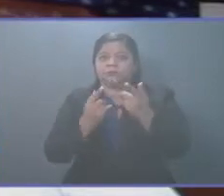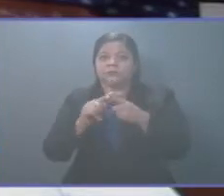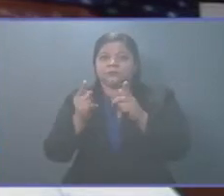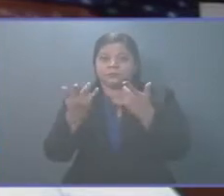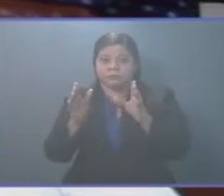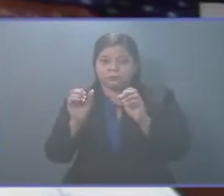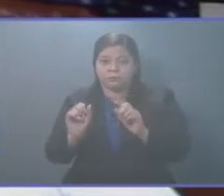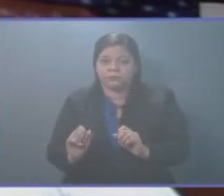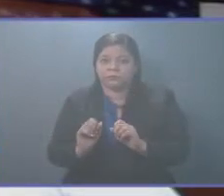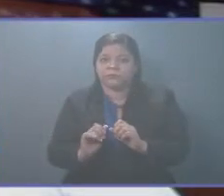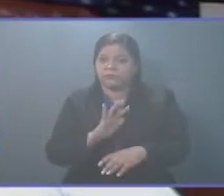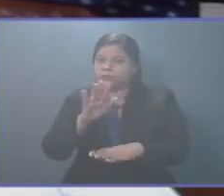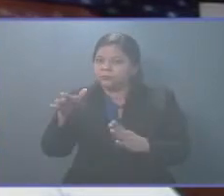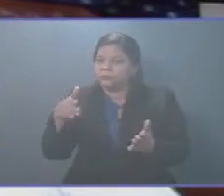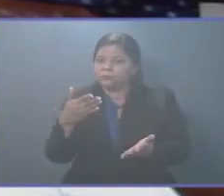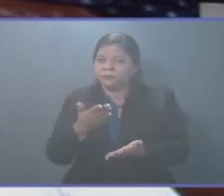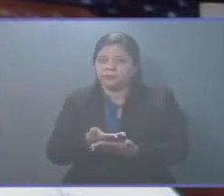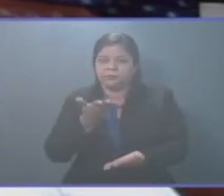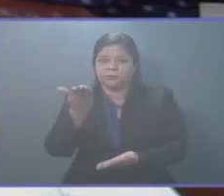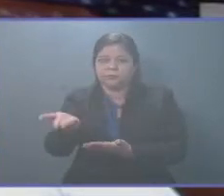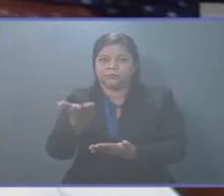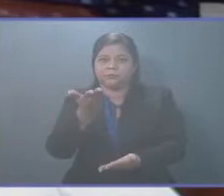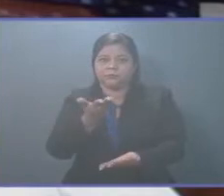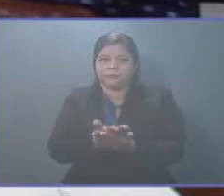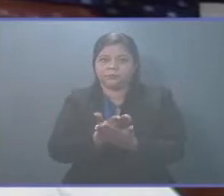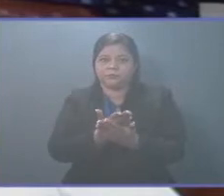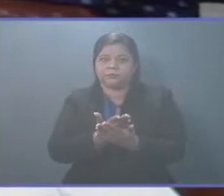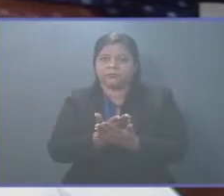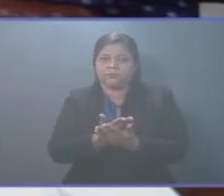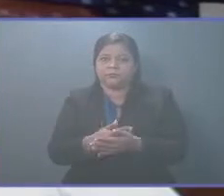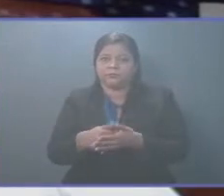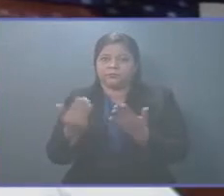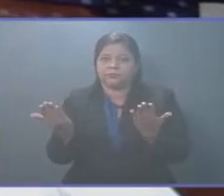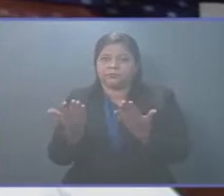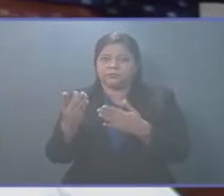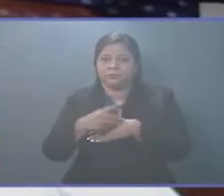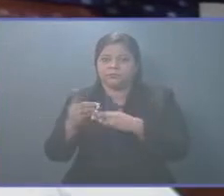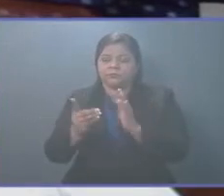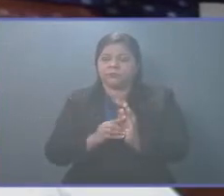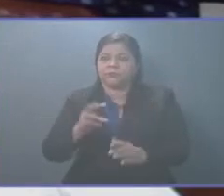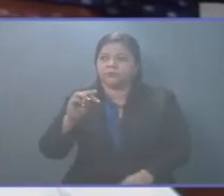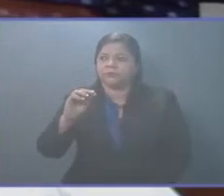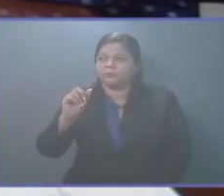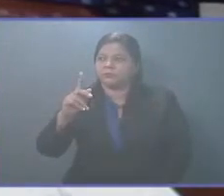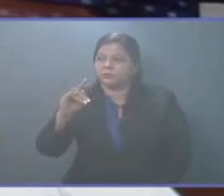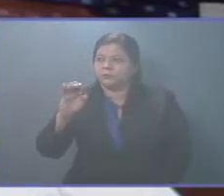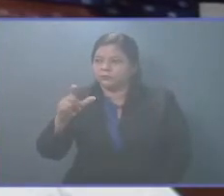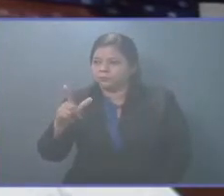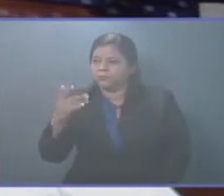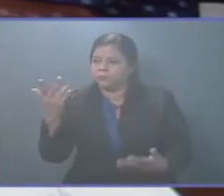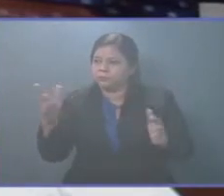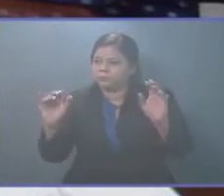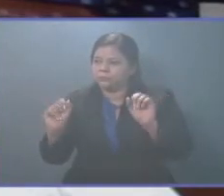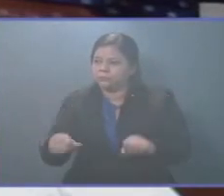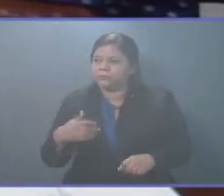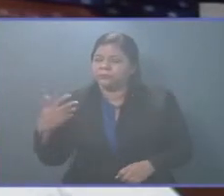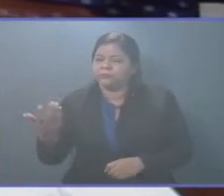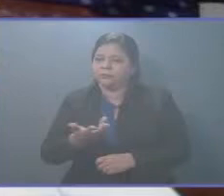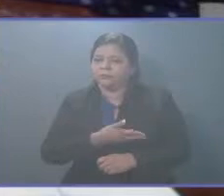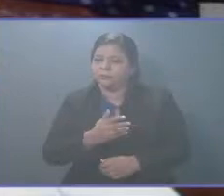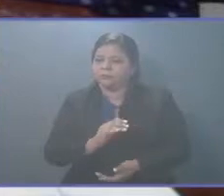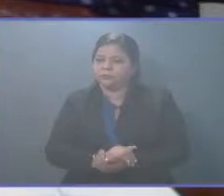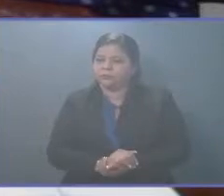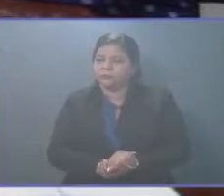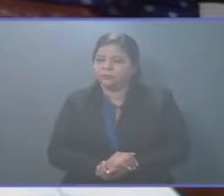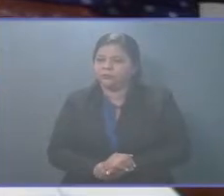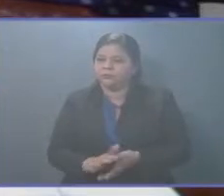el vacío la propuesta que hizo el diputado Martel, y así poderle nosotros ya irle dando